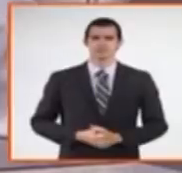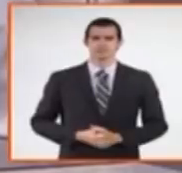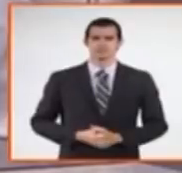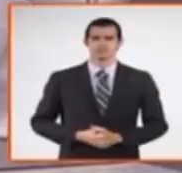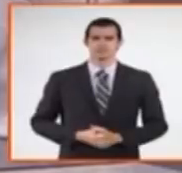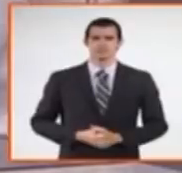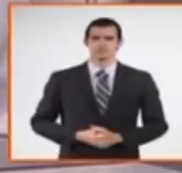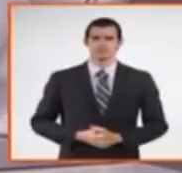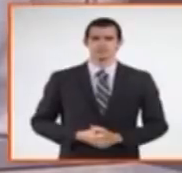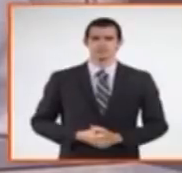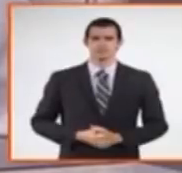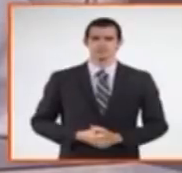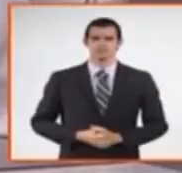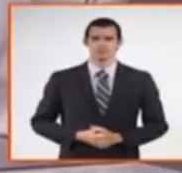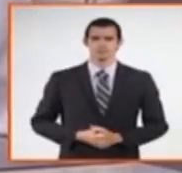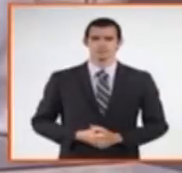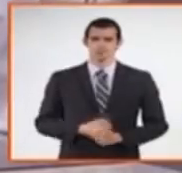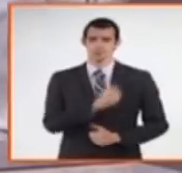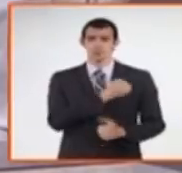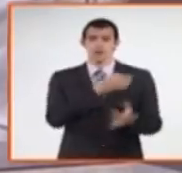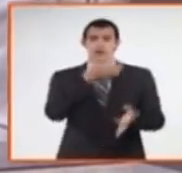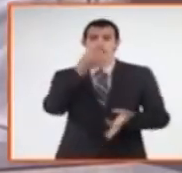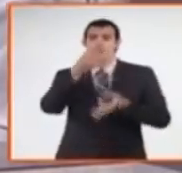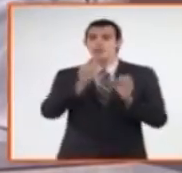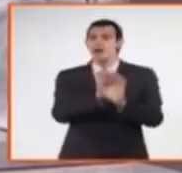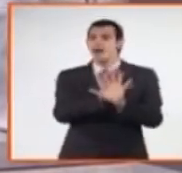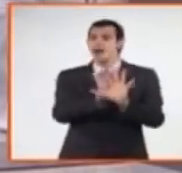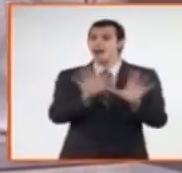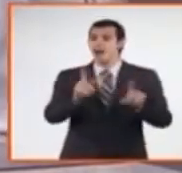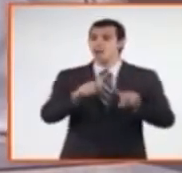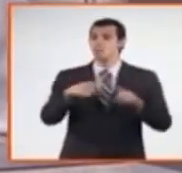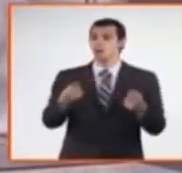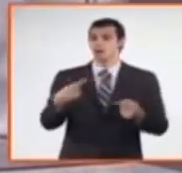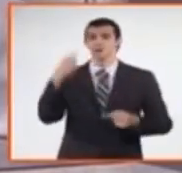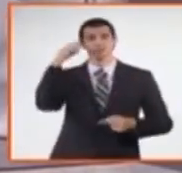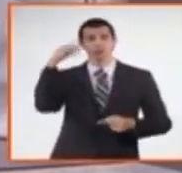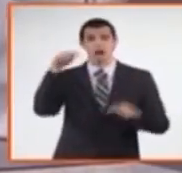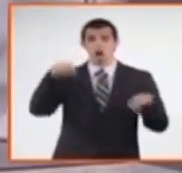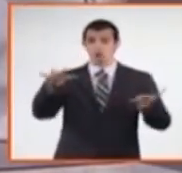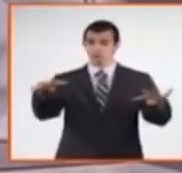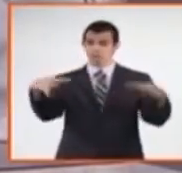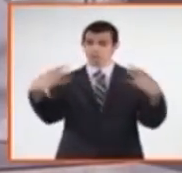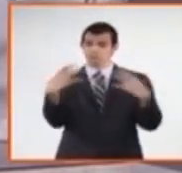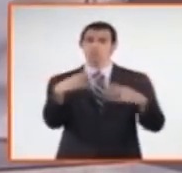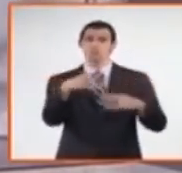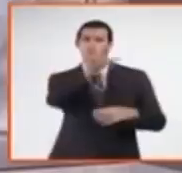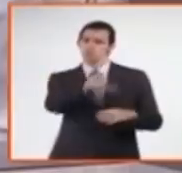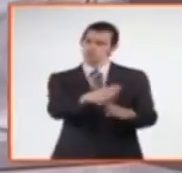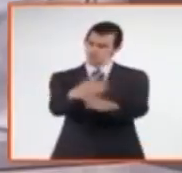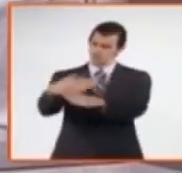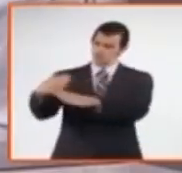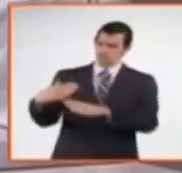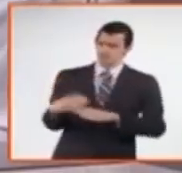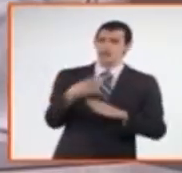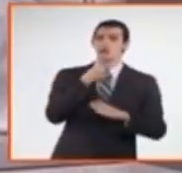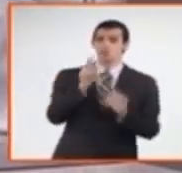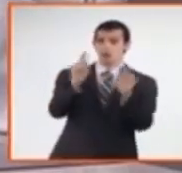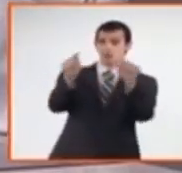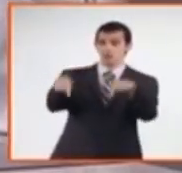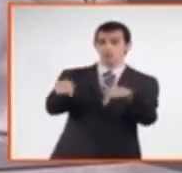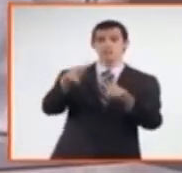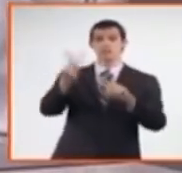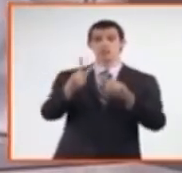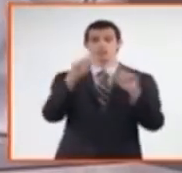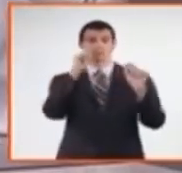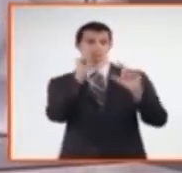sencilla pero las siguen científicos también yo si yo quisiera aclarar que las pantallas que voy a presentar están editadas y que las pantallas